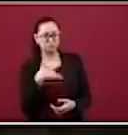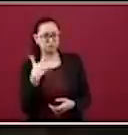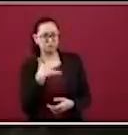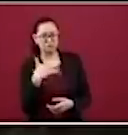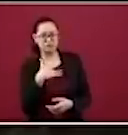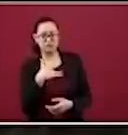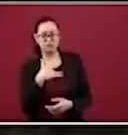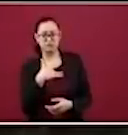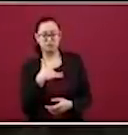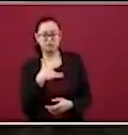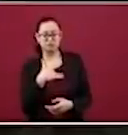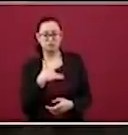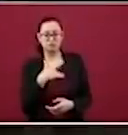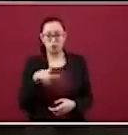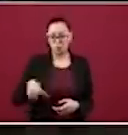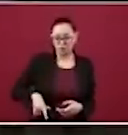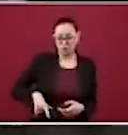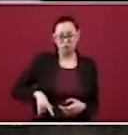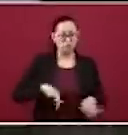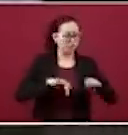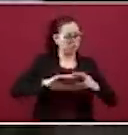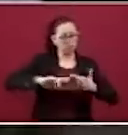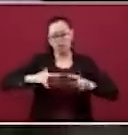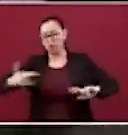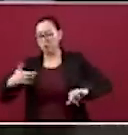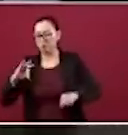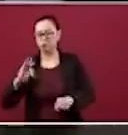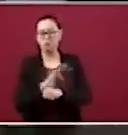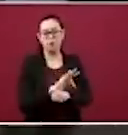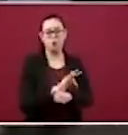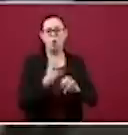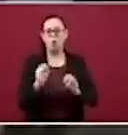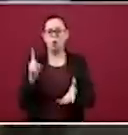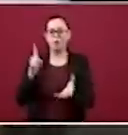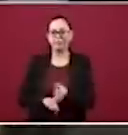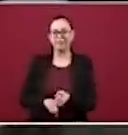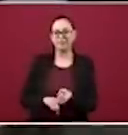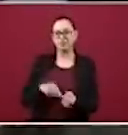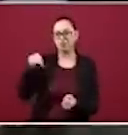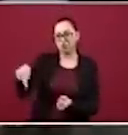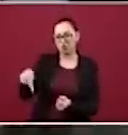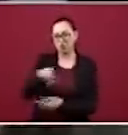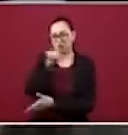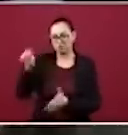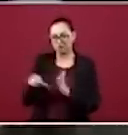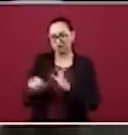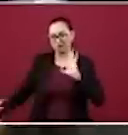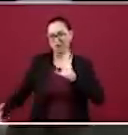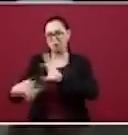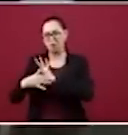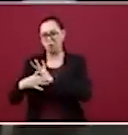beneficiar a la relación laboral con el gobierno, si no se convertirá también en una central que esté cercana al gobierno, que